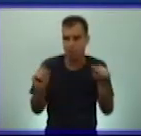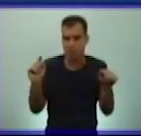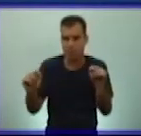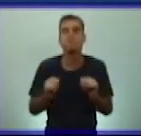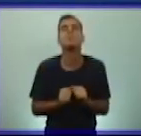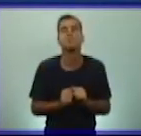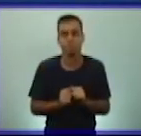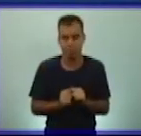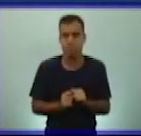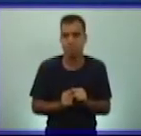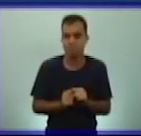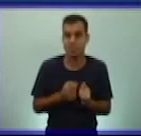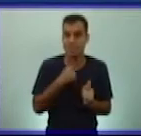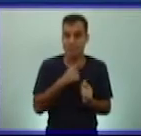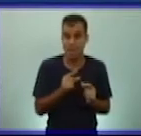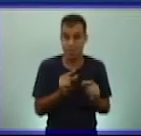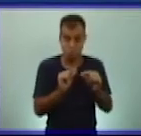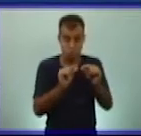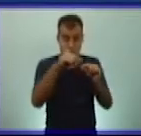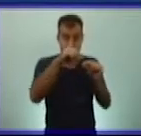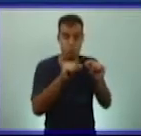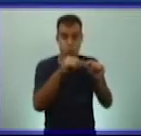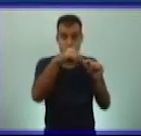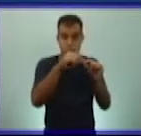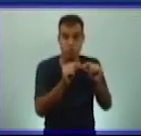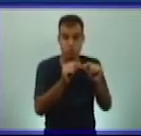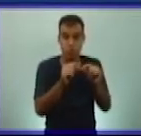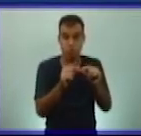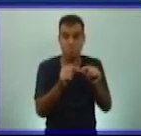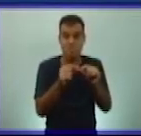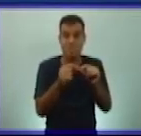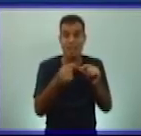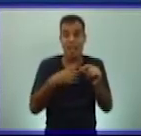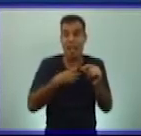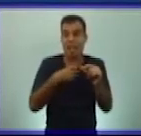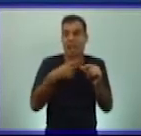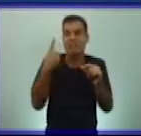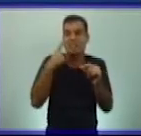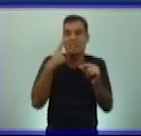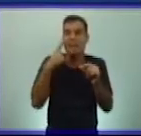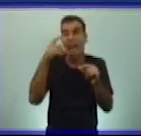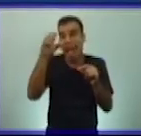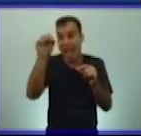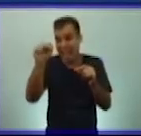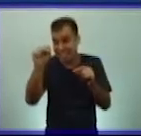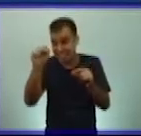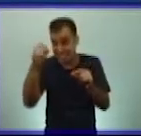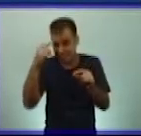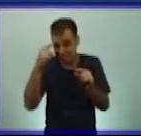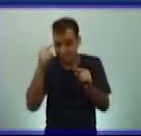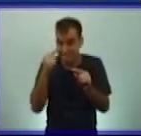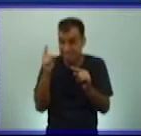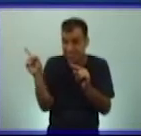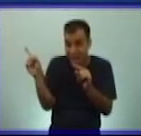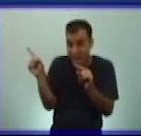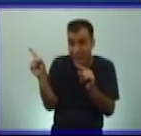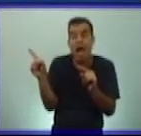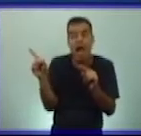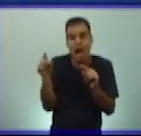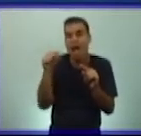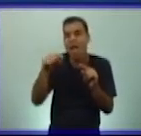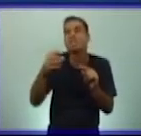si el interruptor se encuentra en la posición S, el sistema estaría en posición de